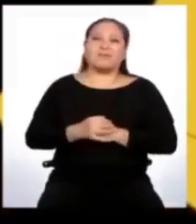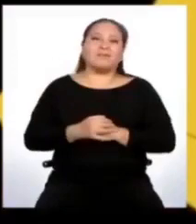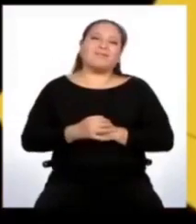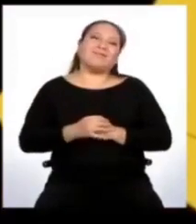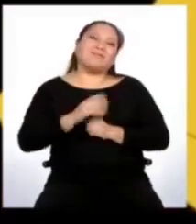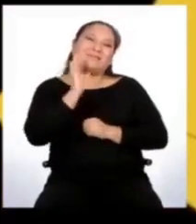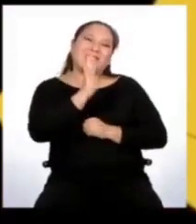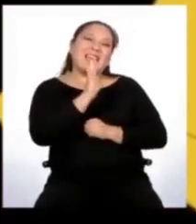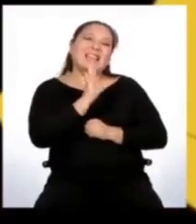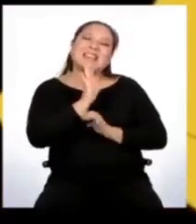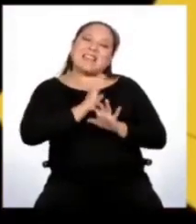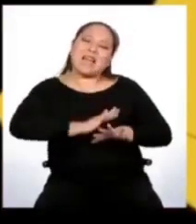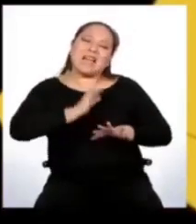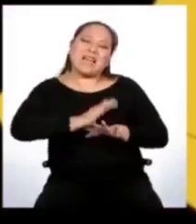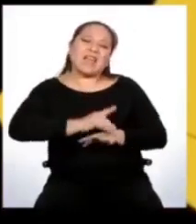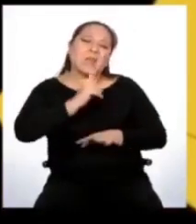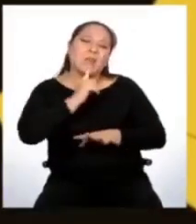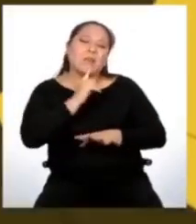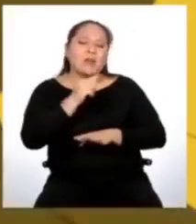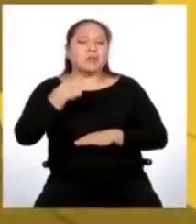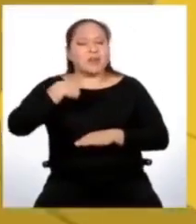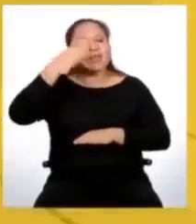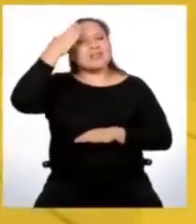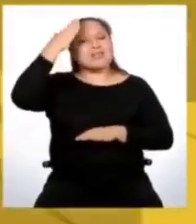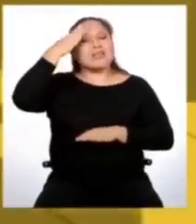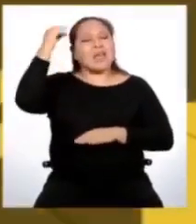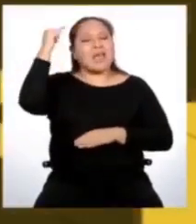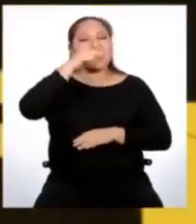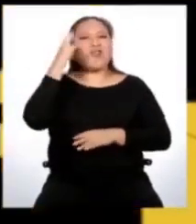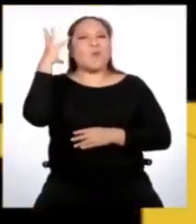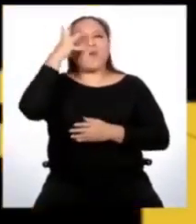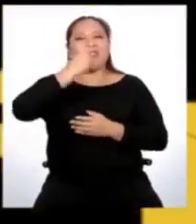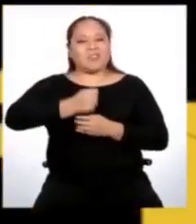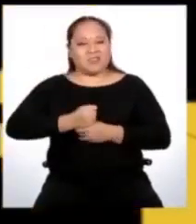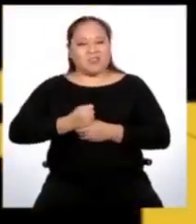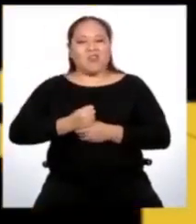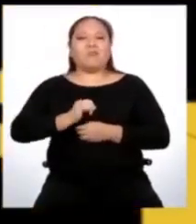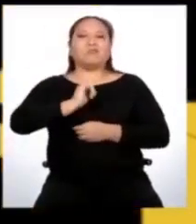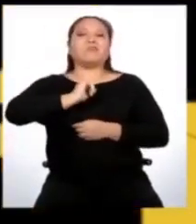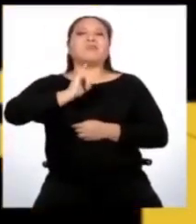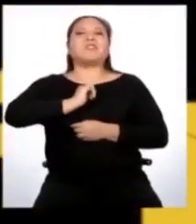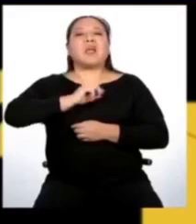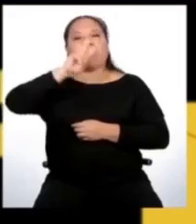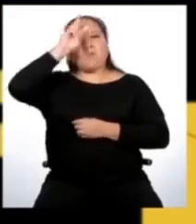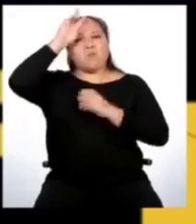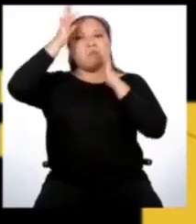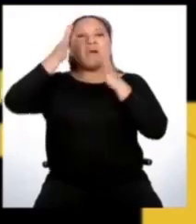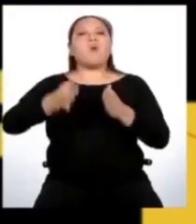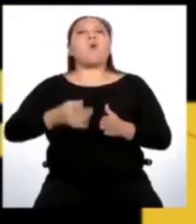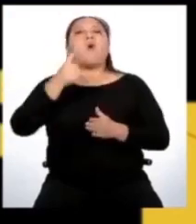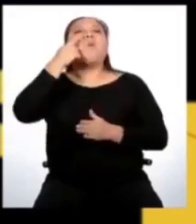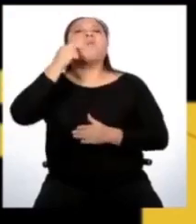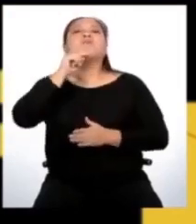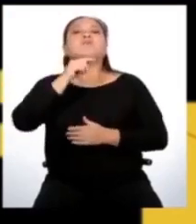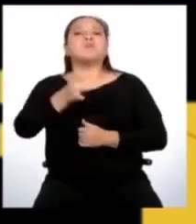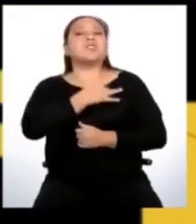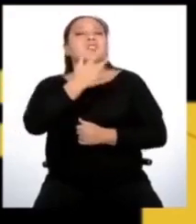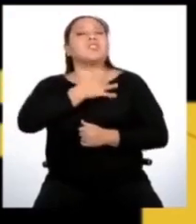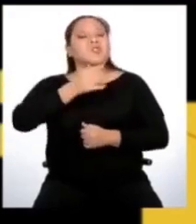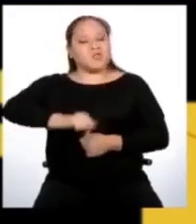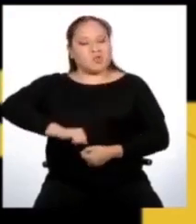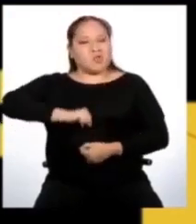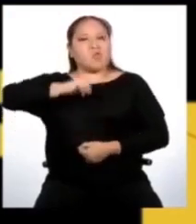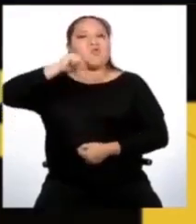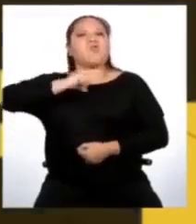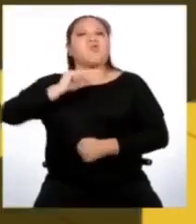No te preocupes, papá. Ya sé muy bien qué es eso tan bonito que nos hace peruanas y peruanos. Y ¿sabes qué? Me siento muy orgulloso de